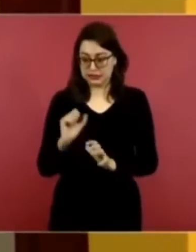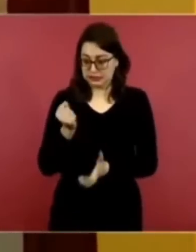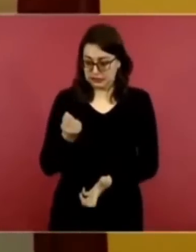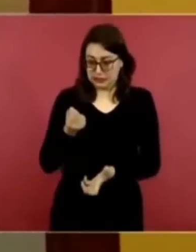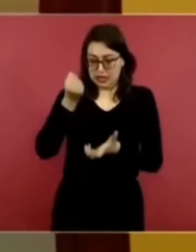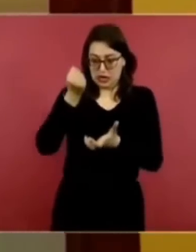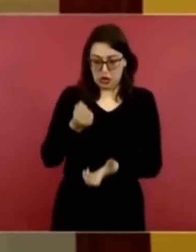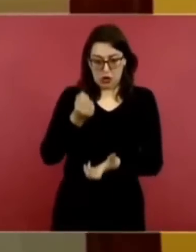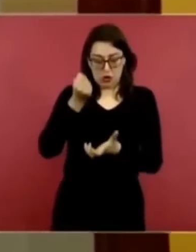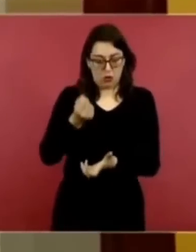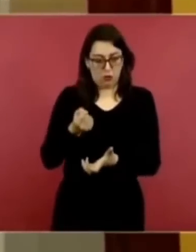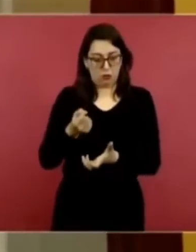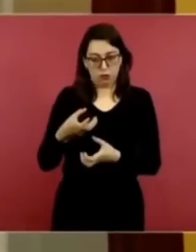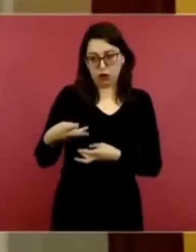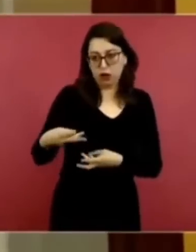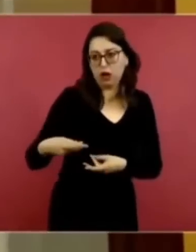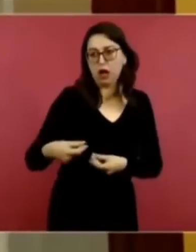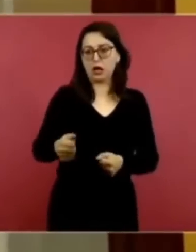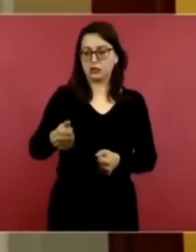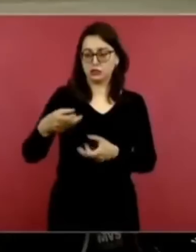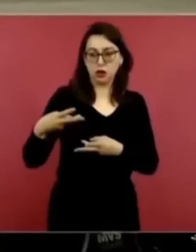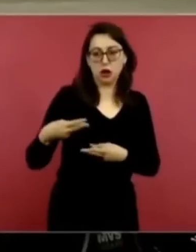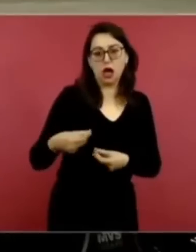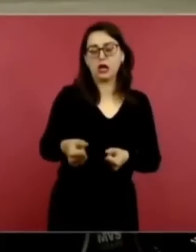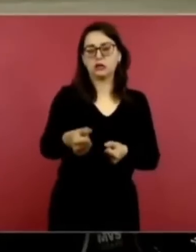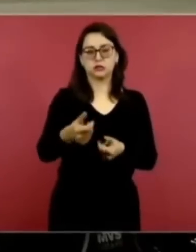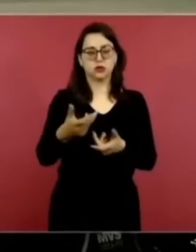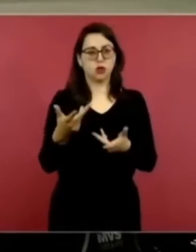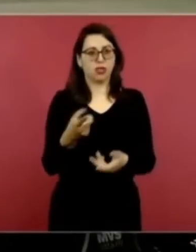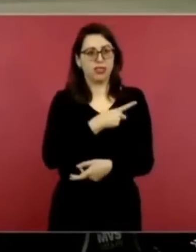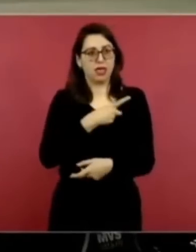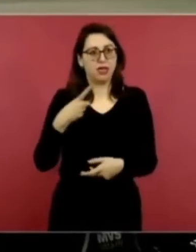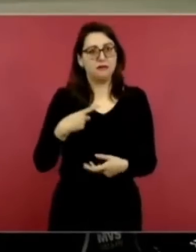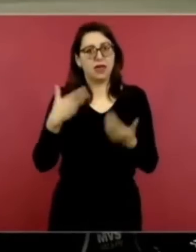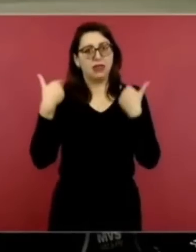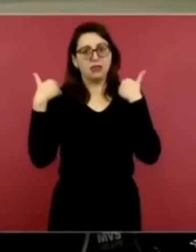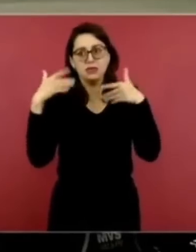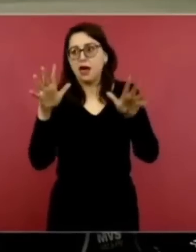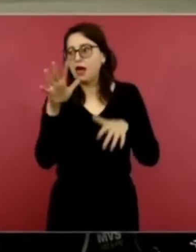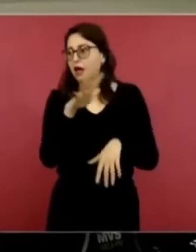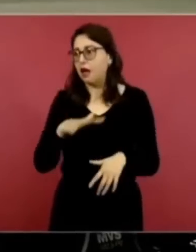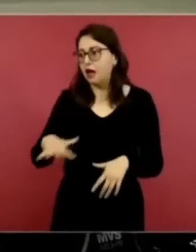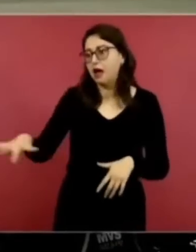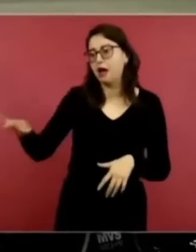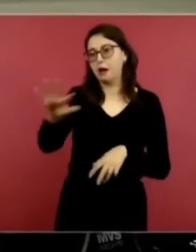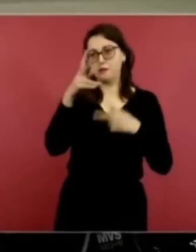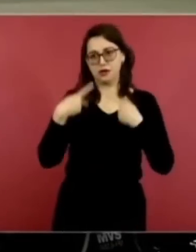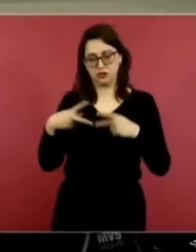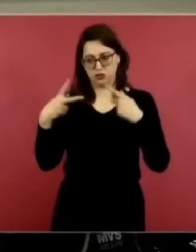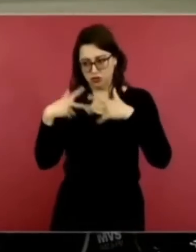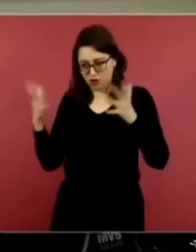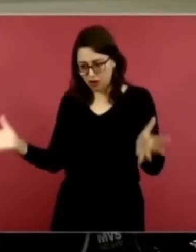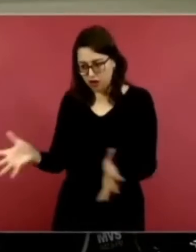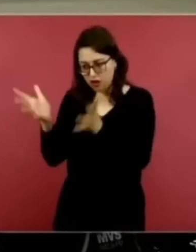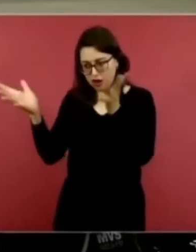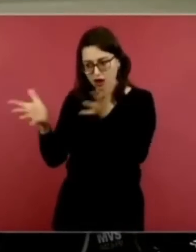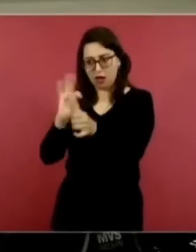públicos debieron utilizarse para impulsar actividades productivas, crear empleos y promover el bienestar del pueblo.